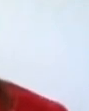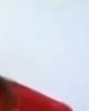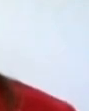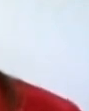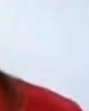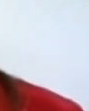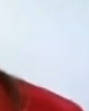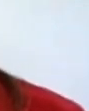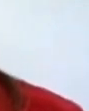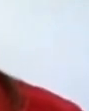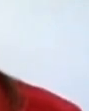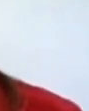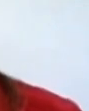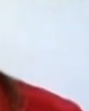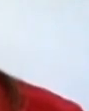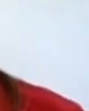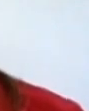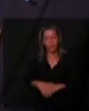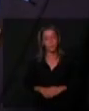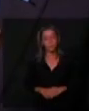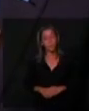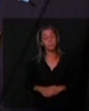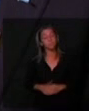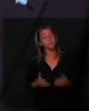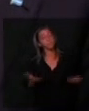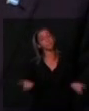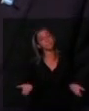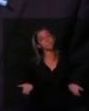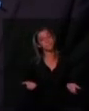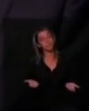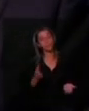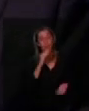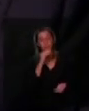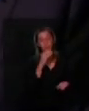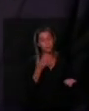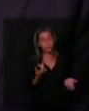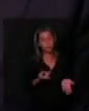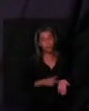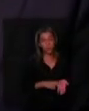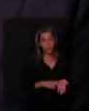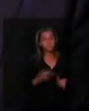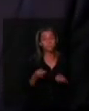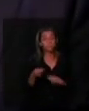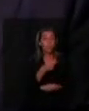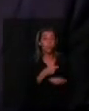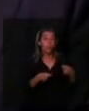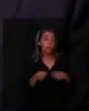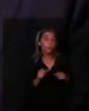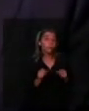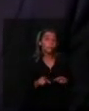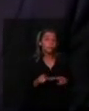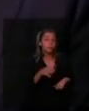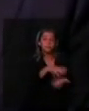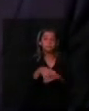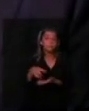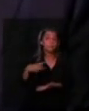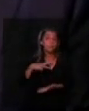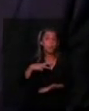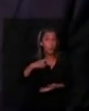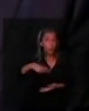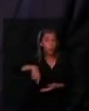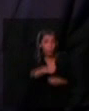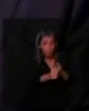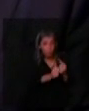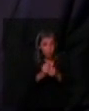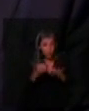Así es. Muchos comentan eso y bueno, también apoyo esa forma de ver cómo se desenvolvió el debate. Se